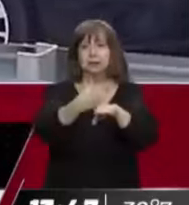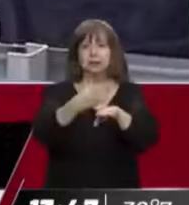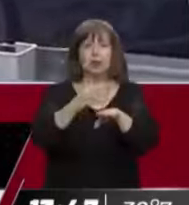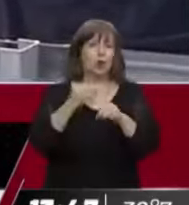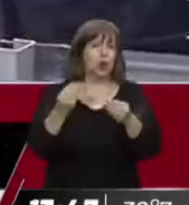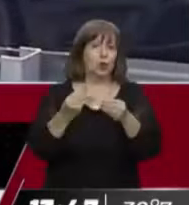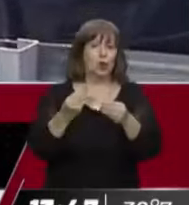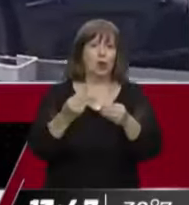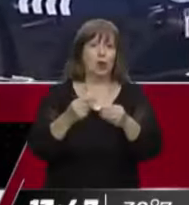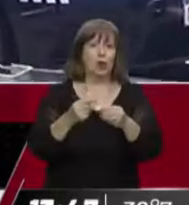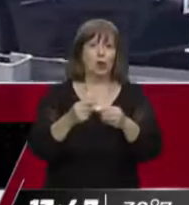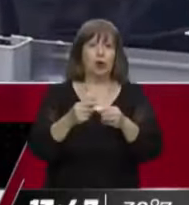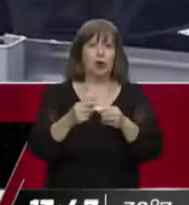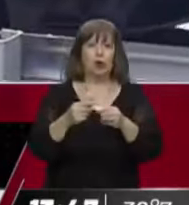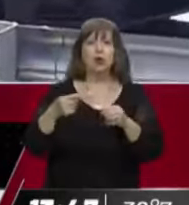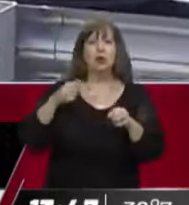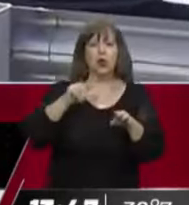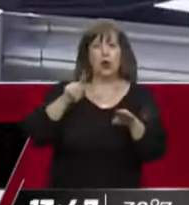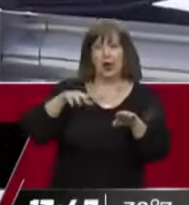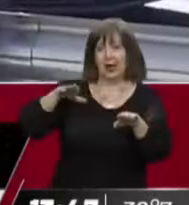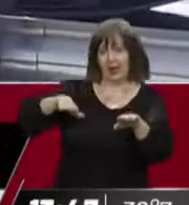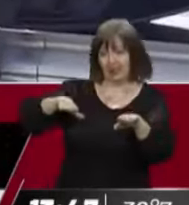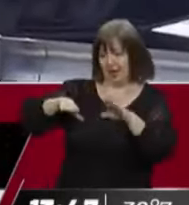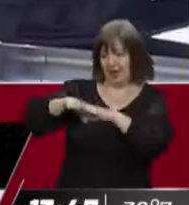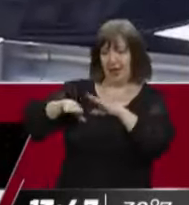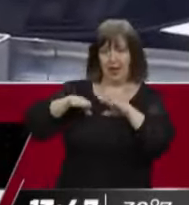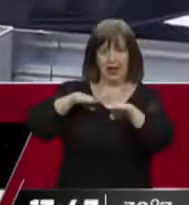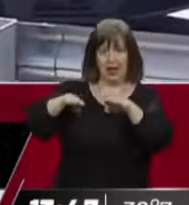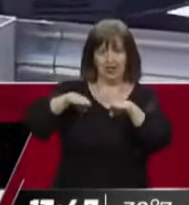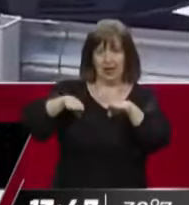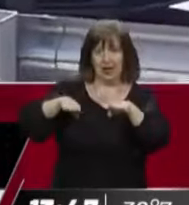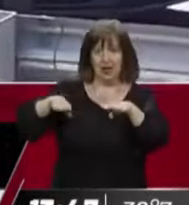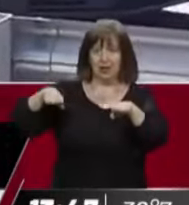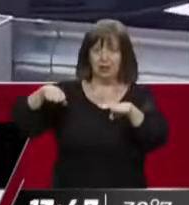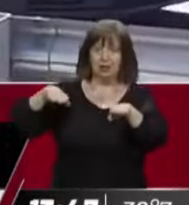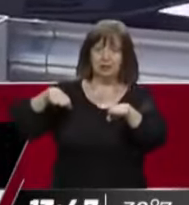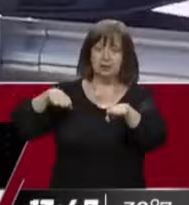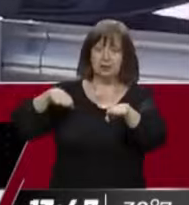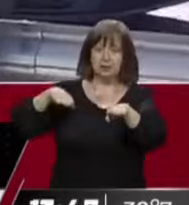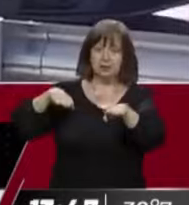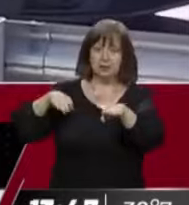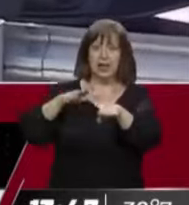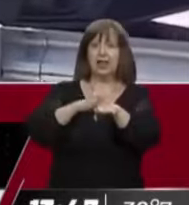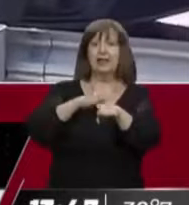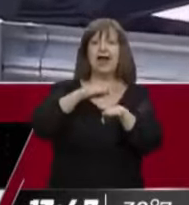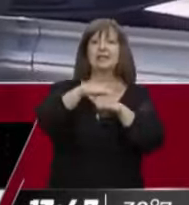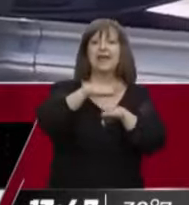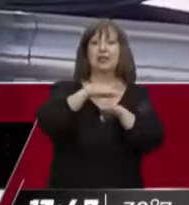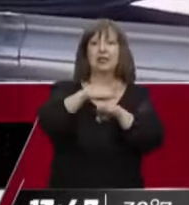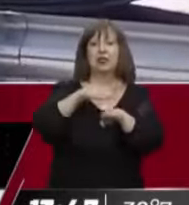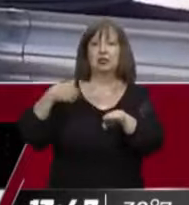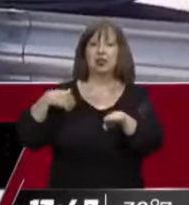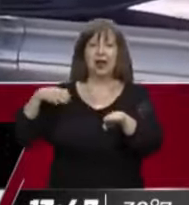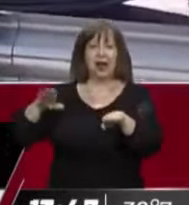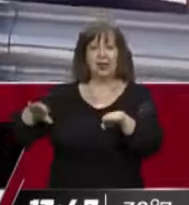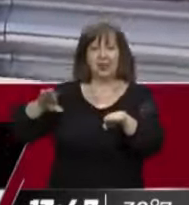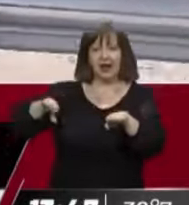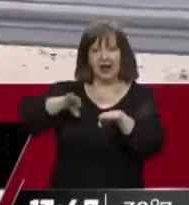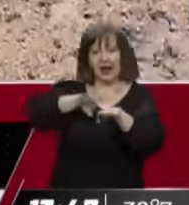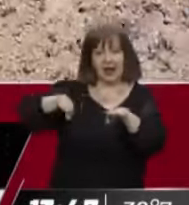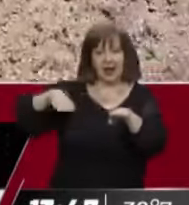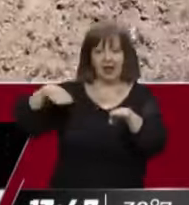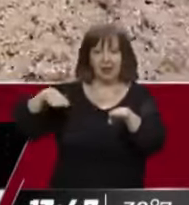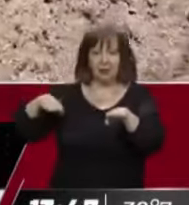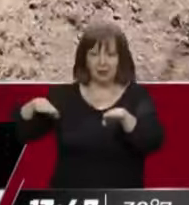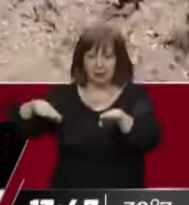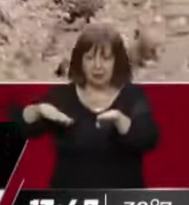volcando, pero no es así, iba por la lateral. Venía por la lateral del acceso sur, vendiendo de norte a este, y ahí cuando se produce el